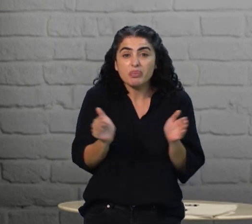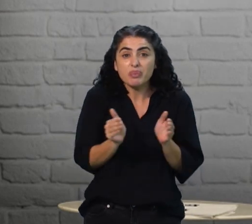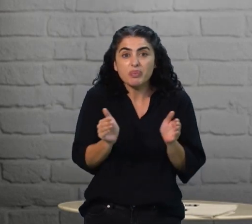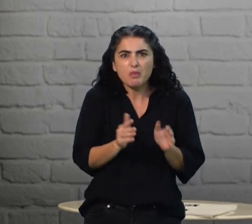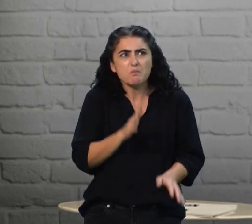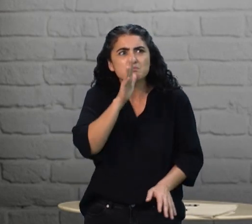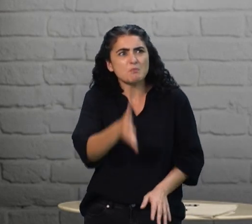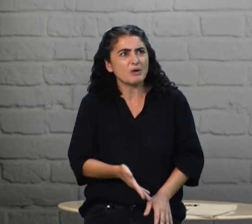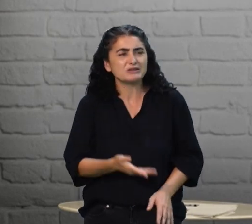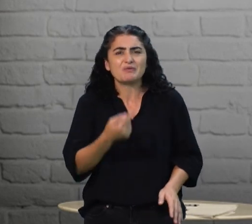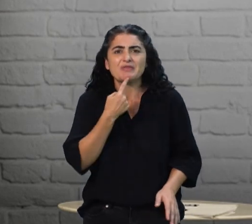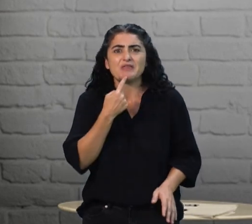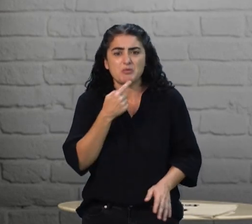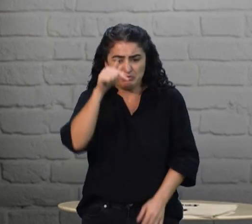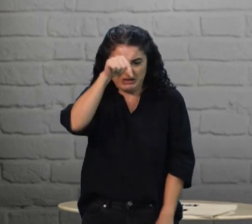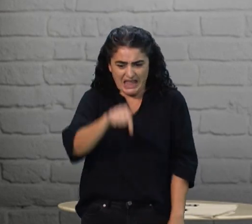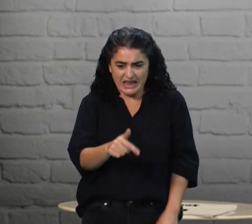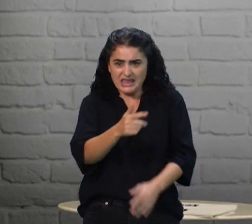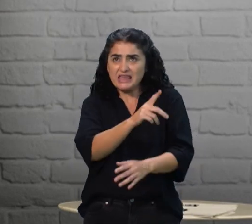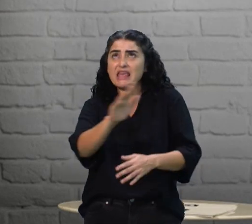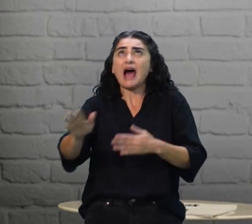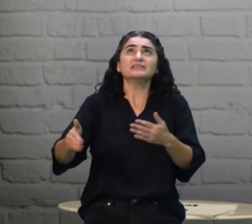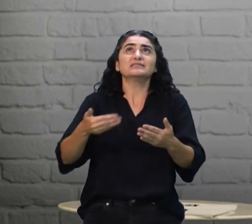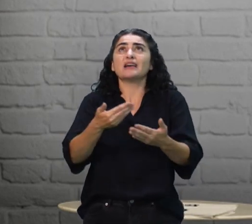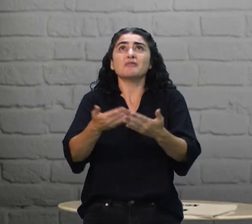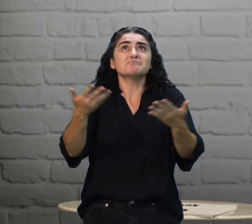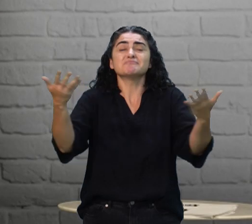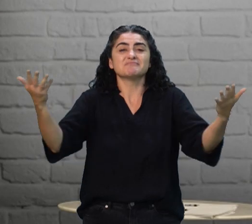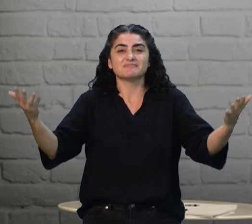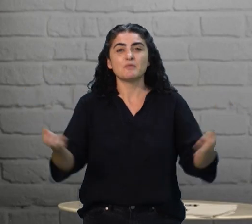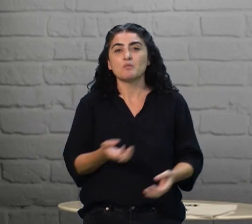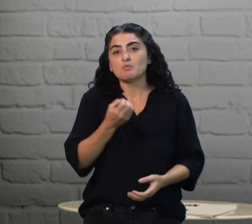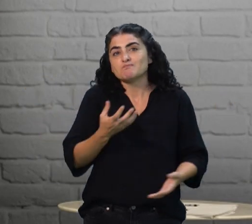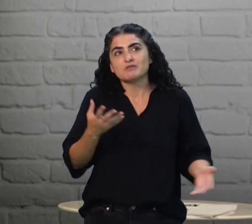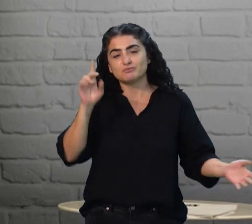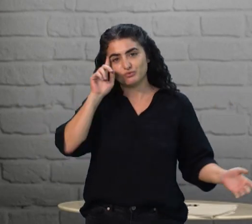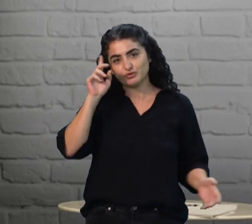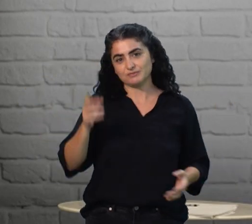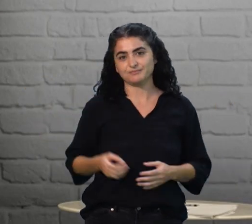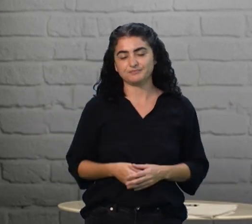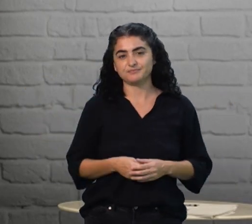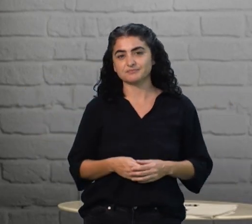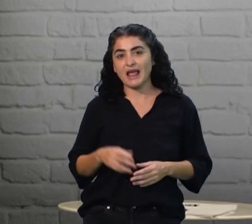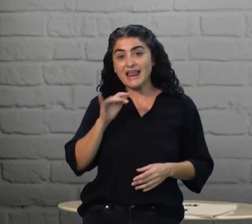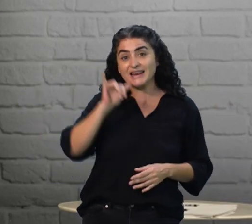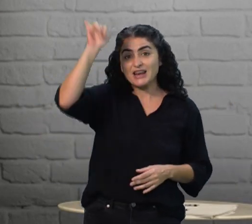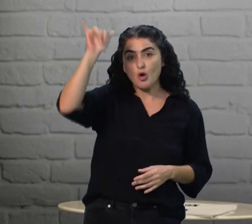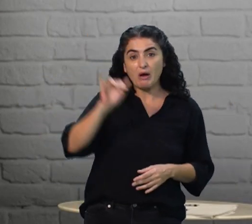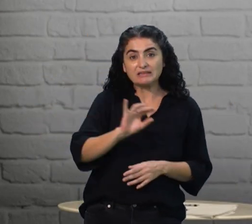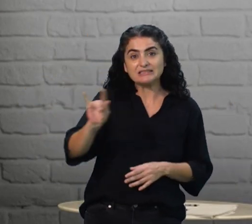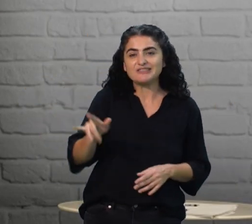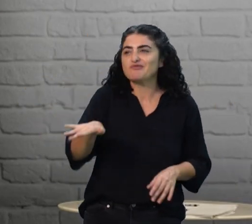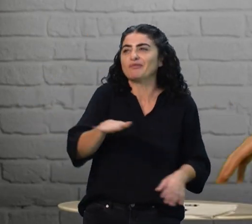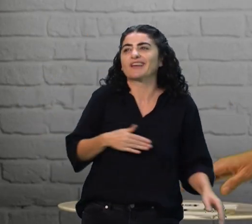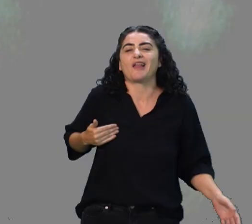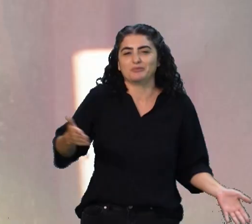a decir Oye de aquí a donde como bueno no lo sé la verdad que de La Rioja sí a donde